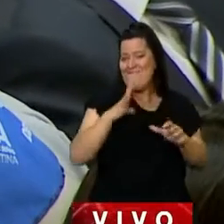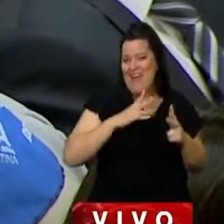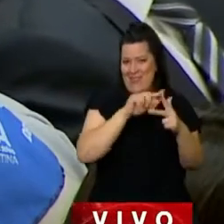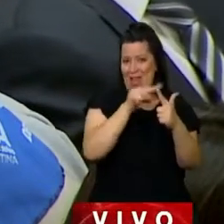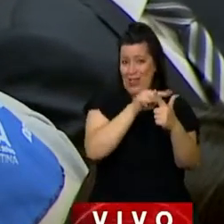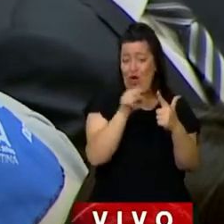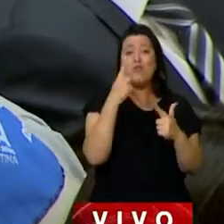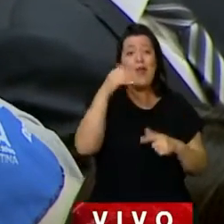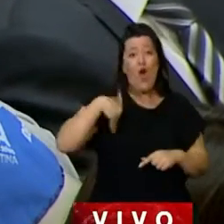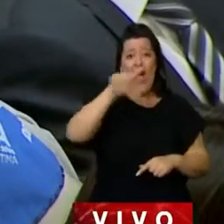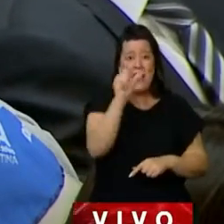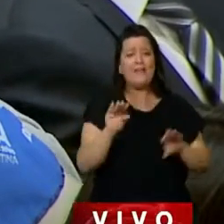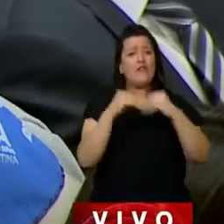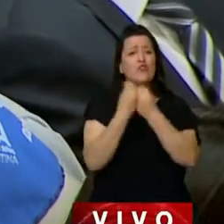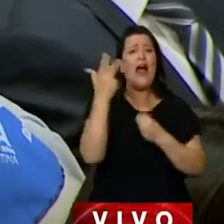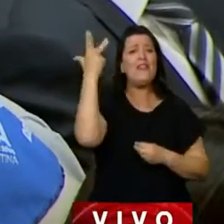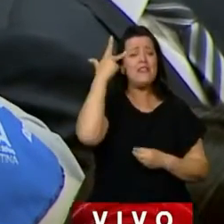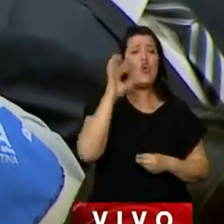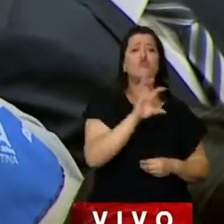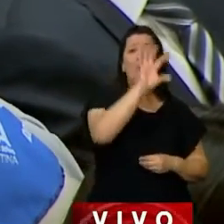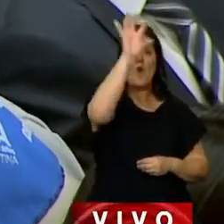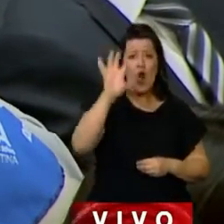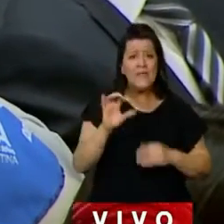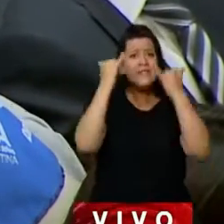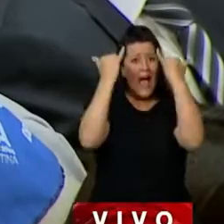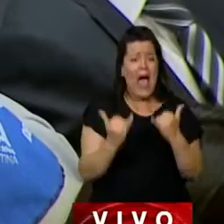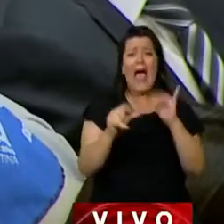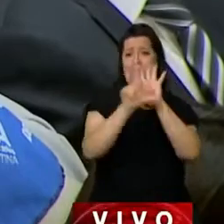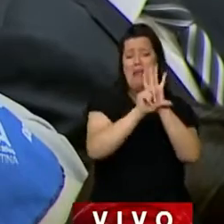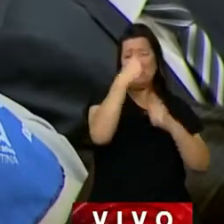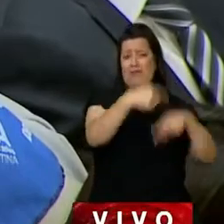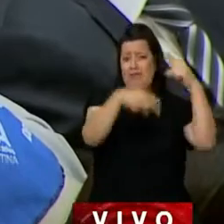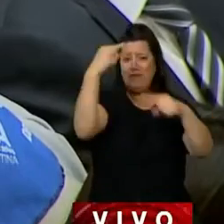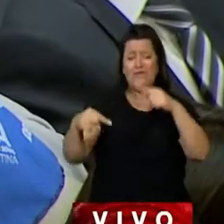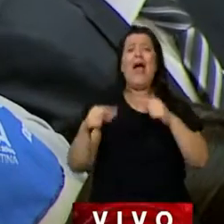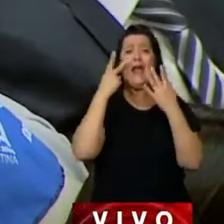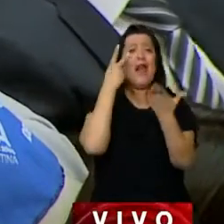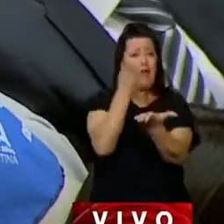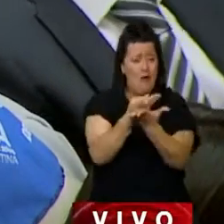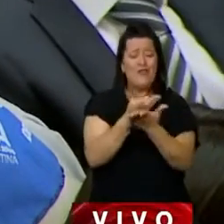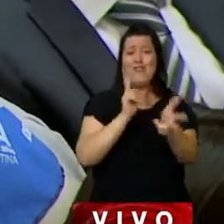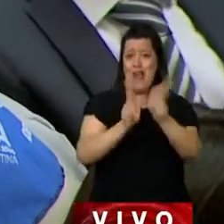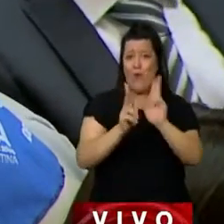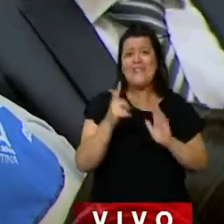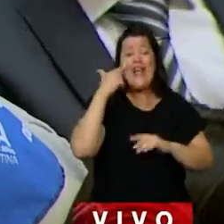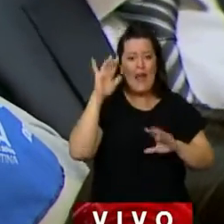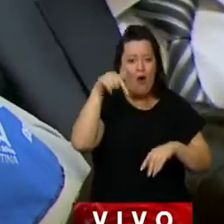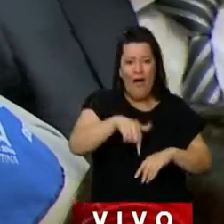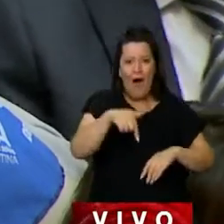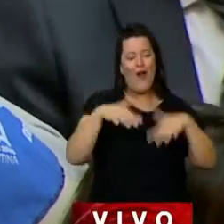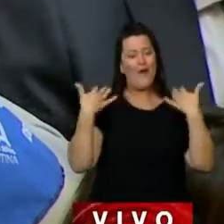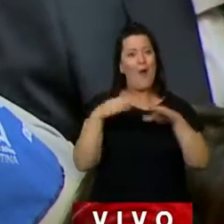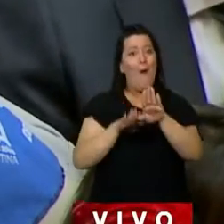Actualmente en la Argentina hay 18 provincias que tienen distinto tipo de leyes que reconocen a la lengua de señas. Creo que estamos dando